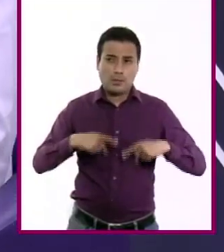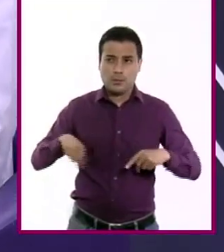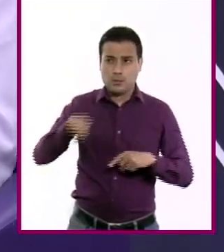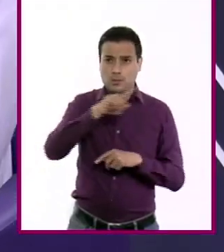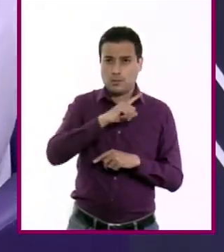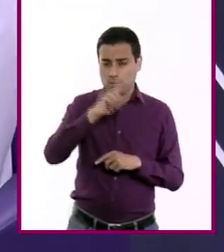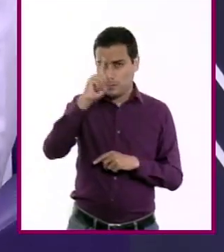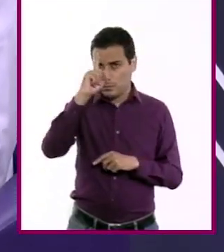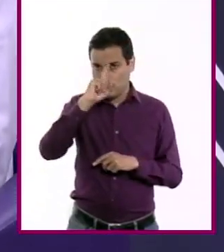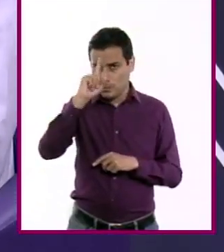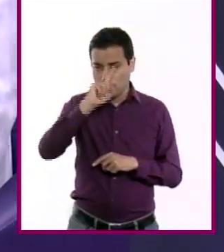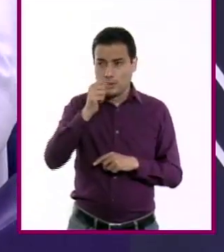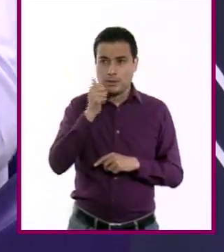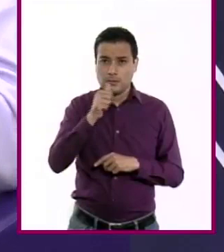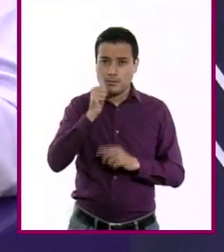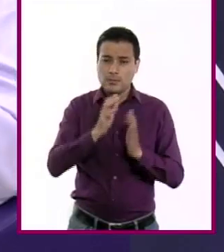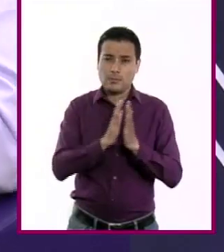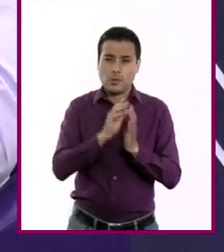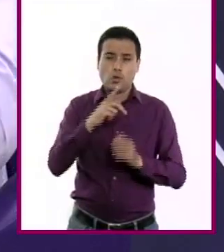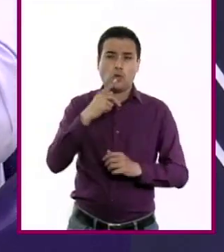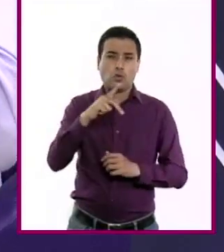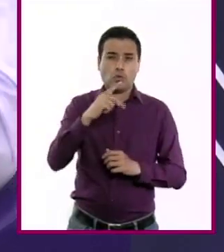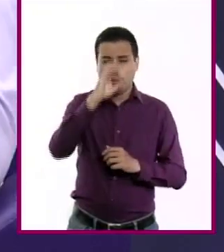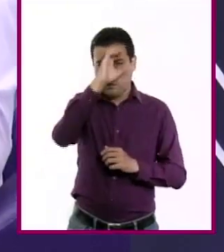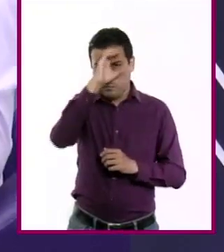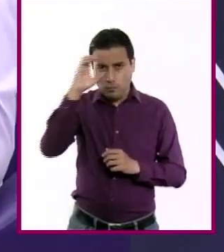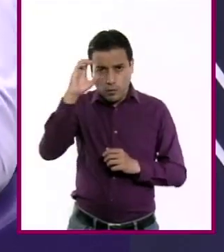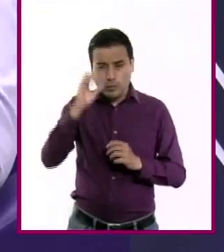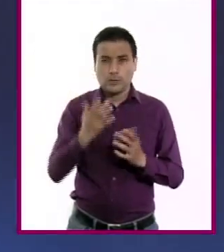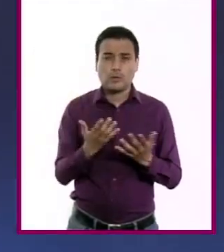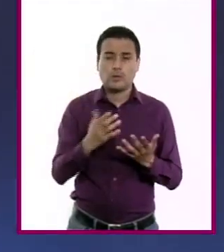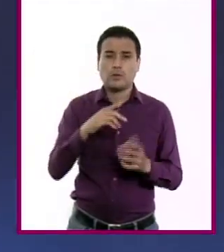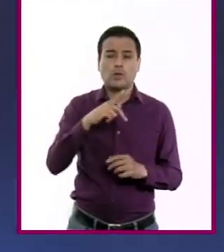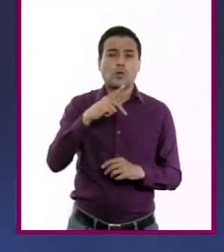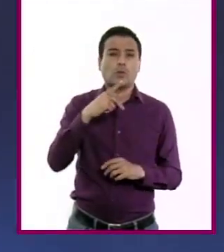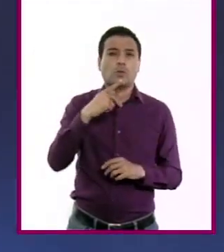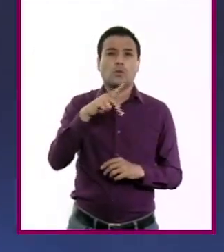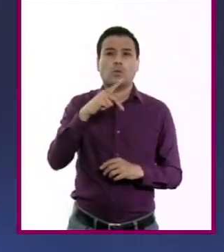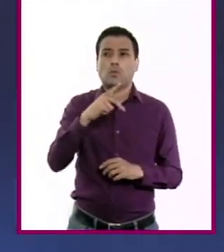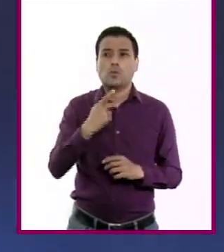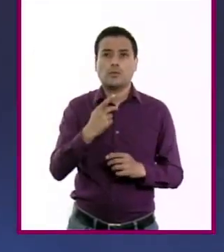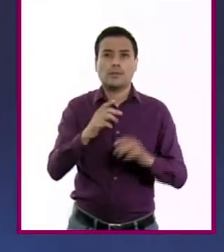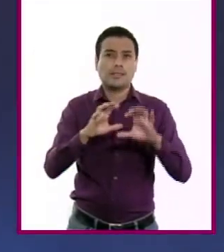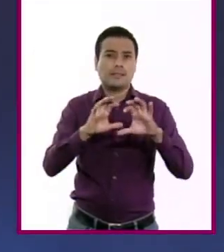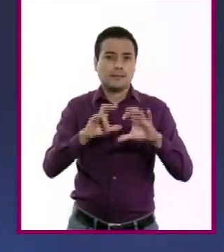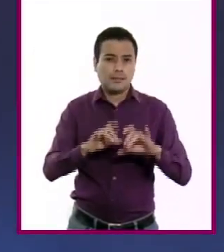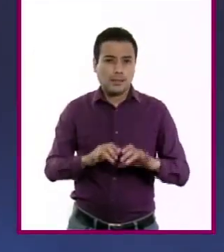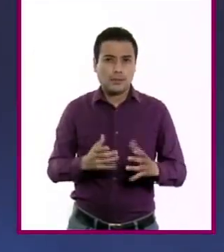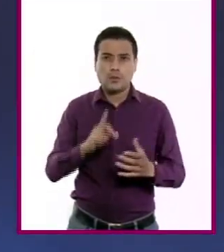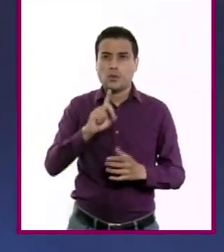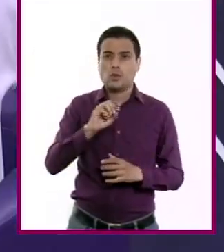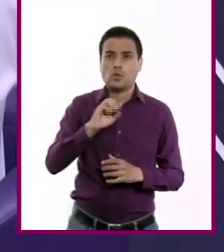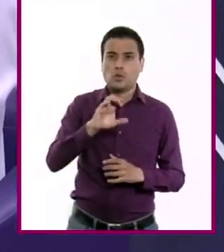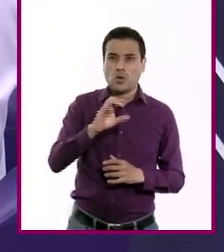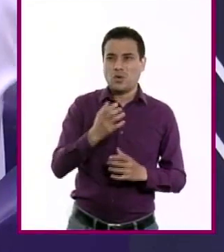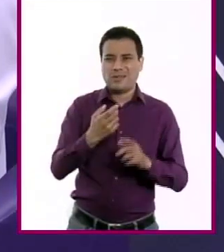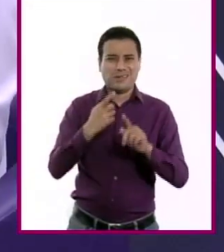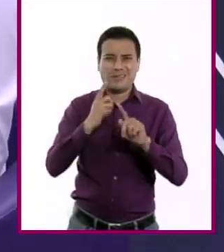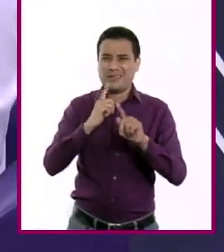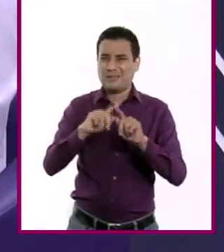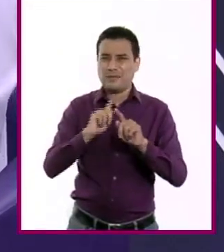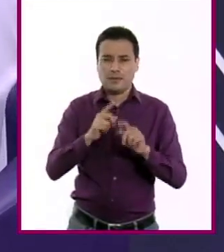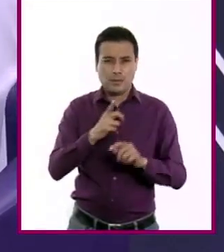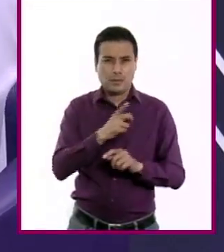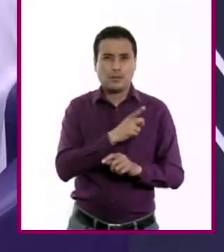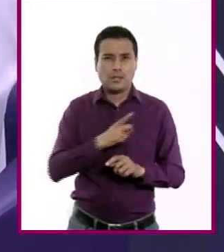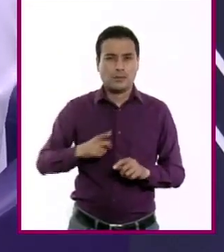hagan respaldos de toda la información que tengan, sean fotos, sean textos, documentos, archivos, etcétera. Lo que sea, siempre